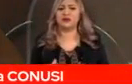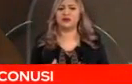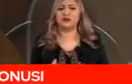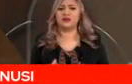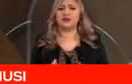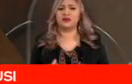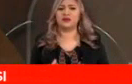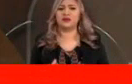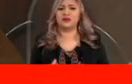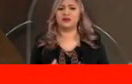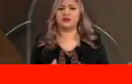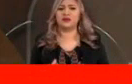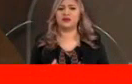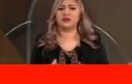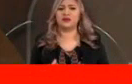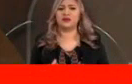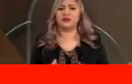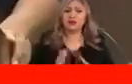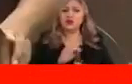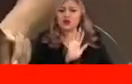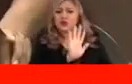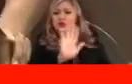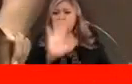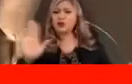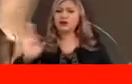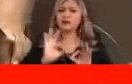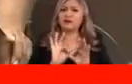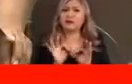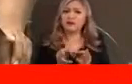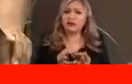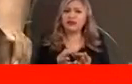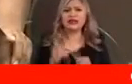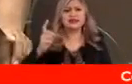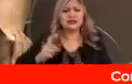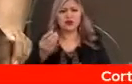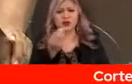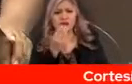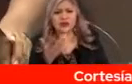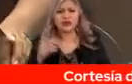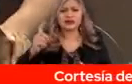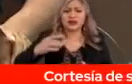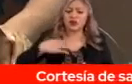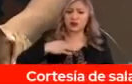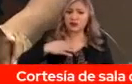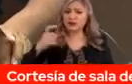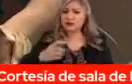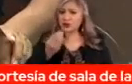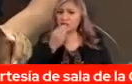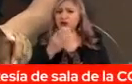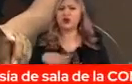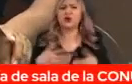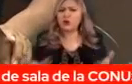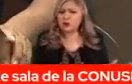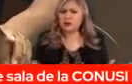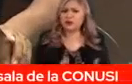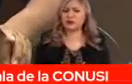del trabajador y su familia? No puede haber coherencia en ese tipo de reforma, que es la que están empujando en el